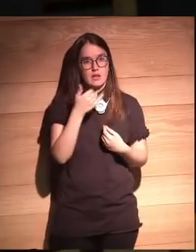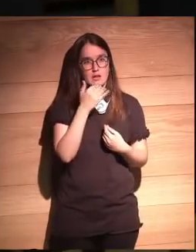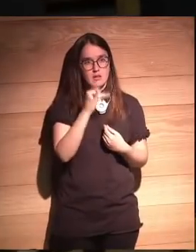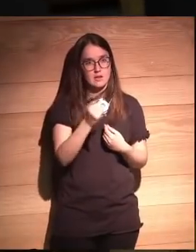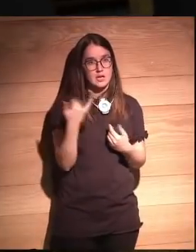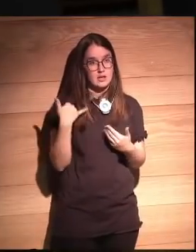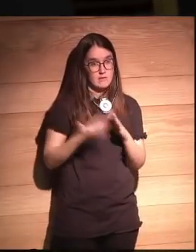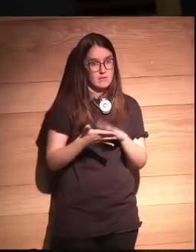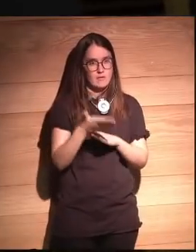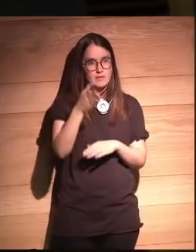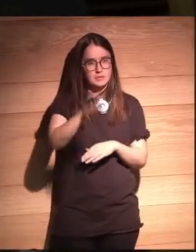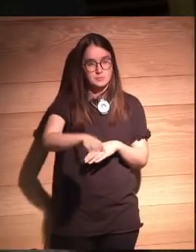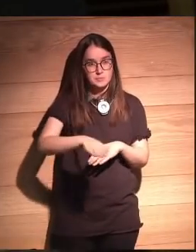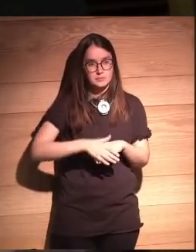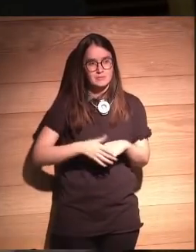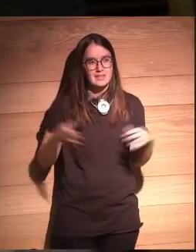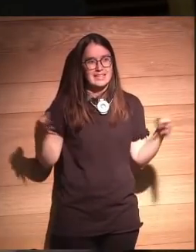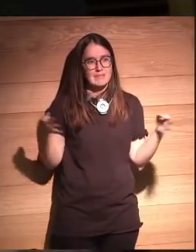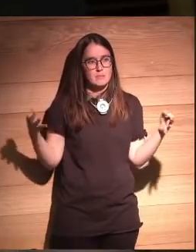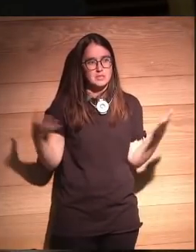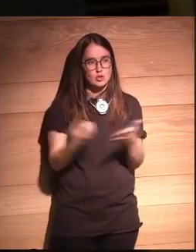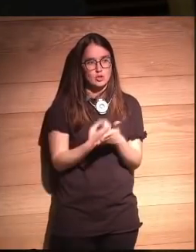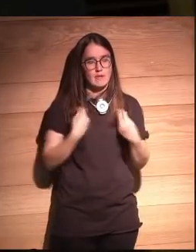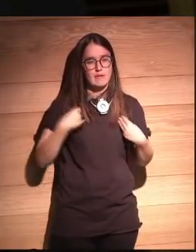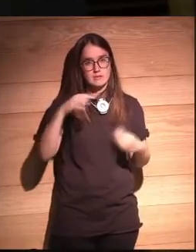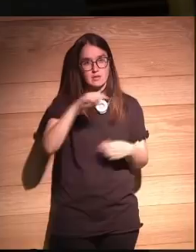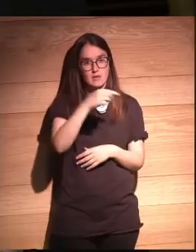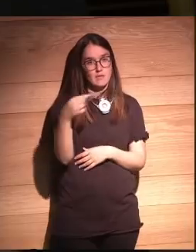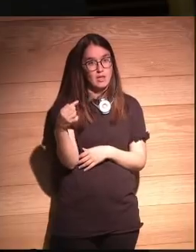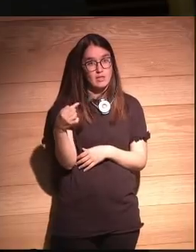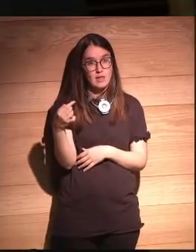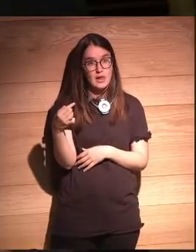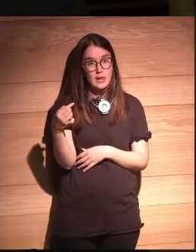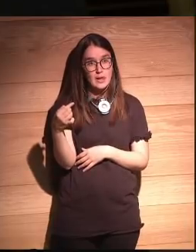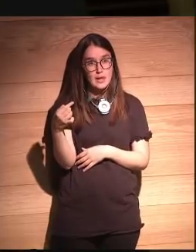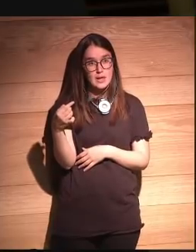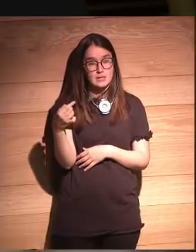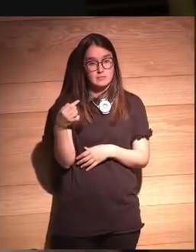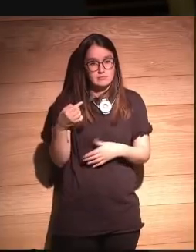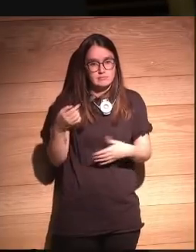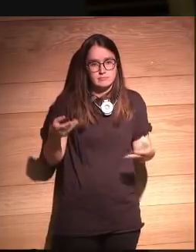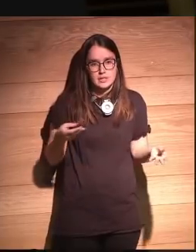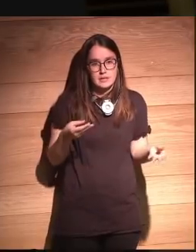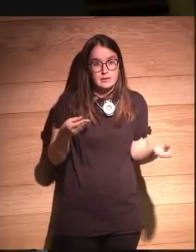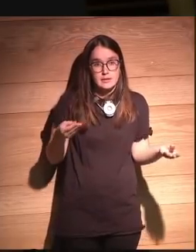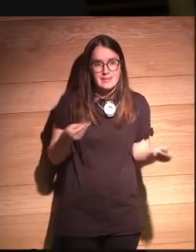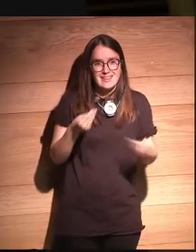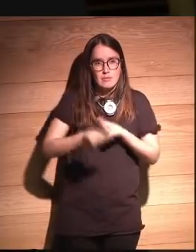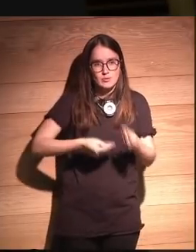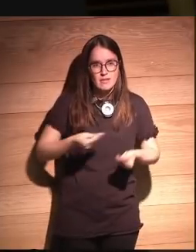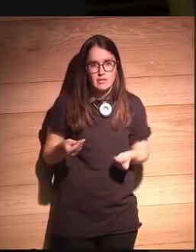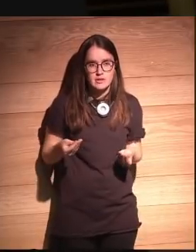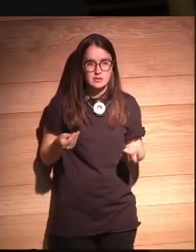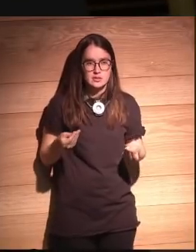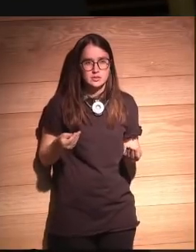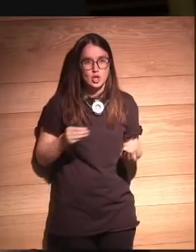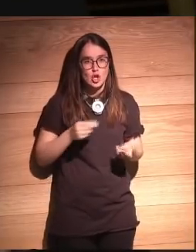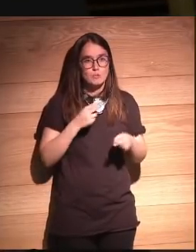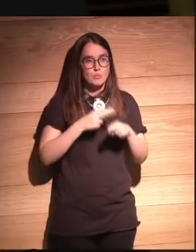que fallecerá. ¿Qué pasará con toda esa vivienda que no tendrá realmente salida? ¿Qué harán